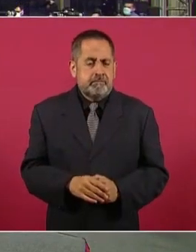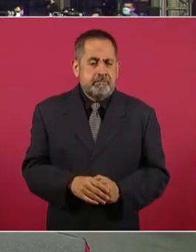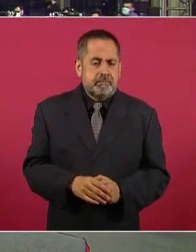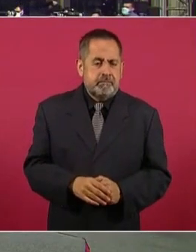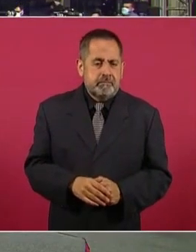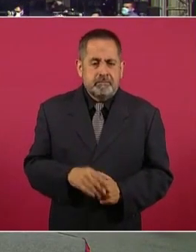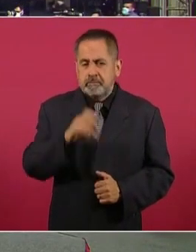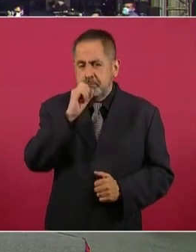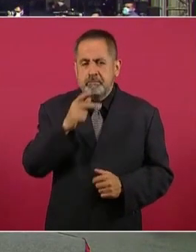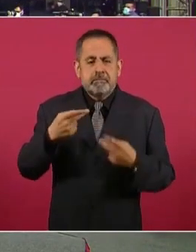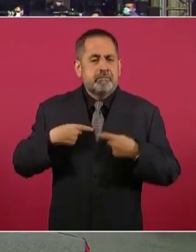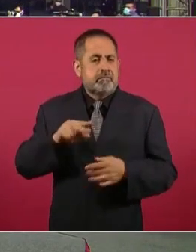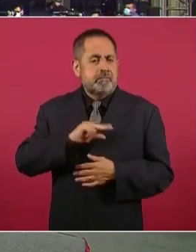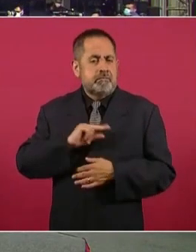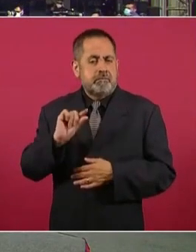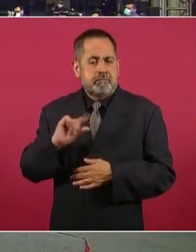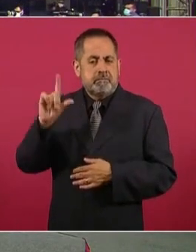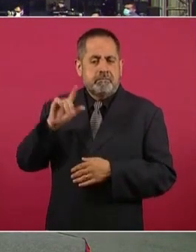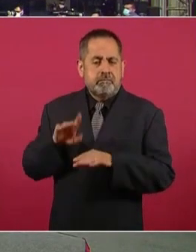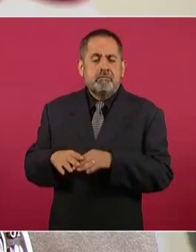lo de los especialistas?